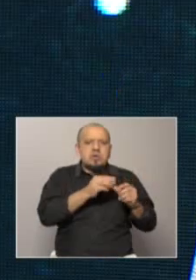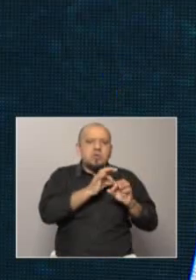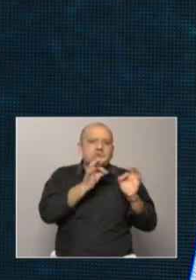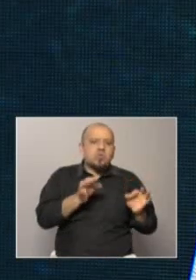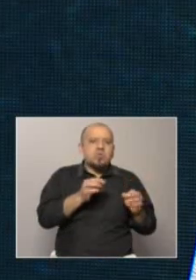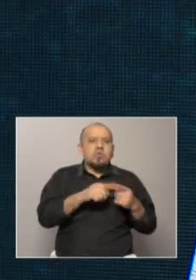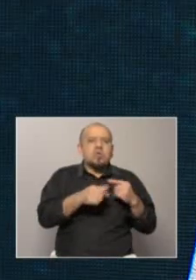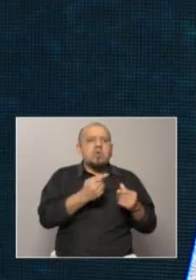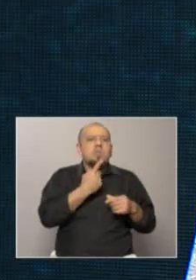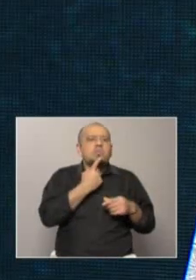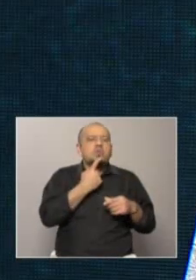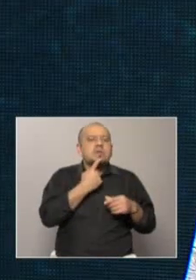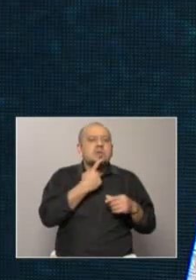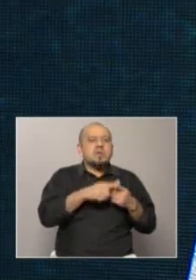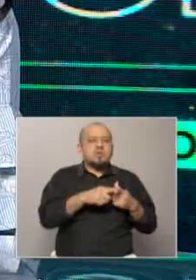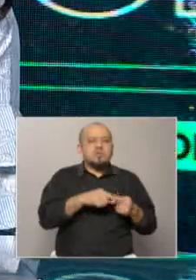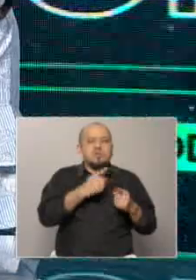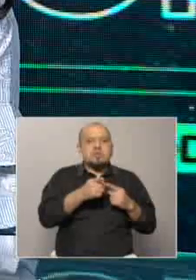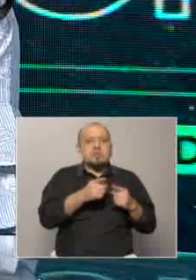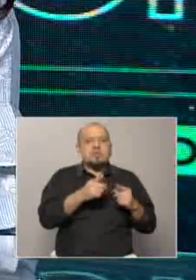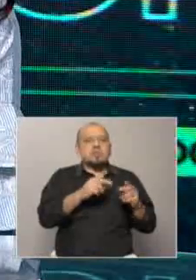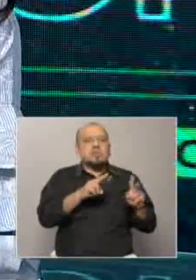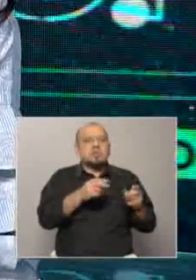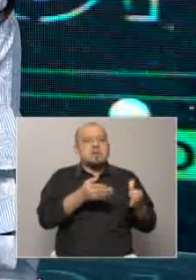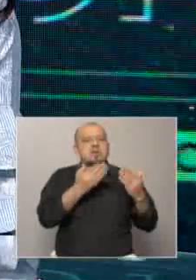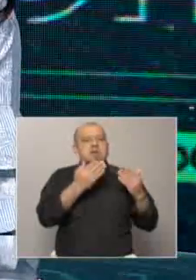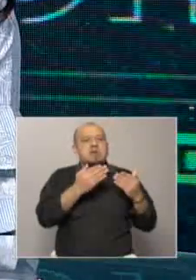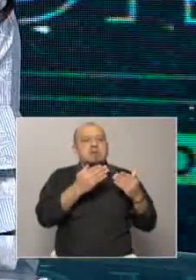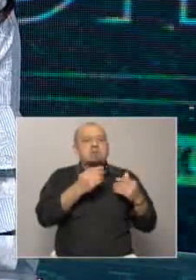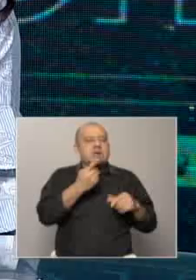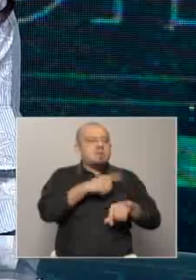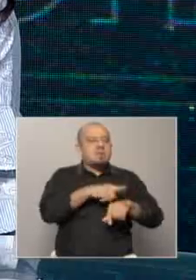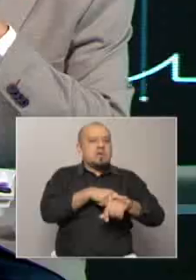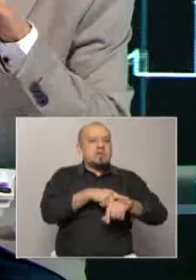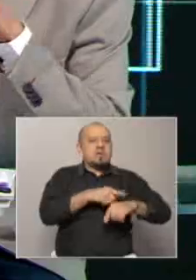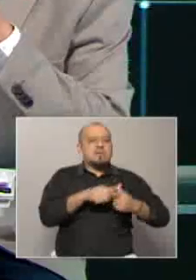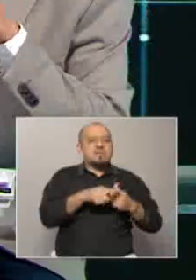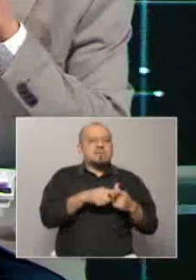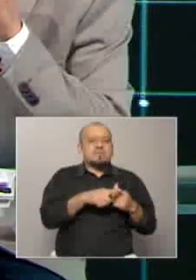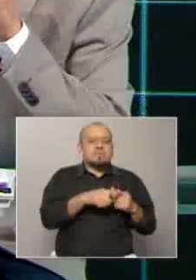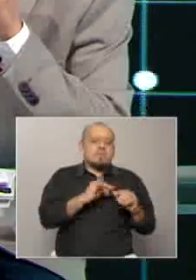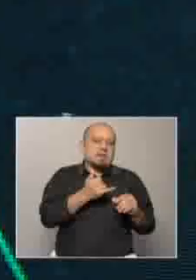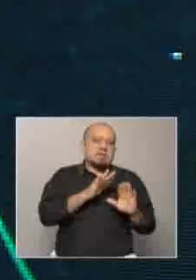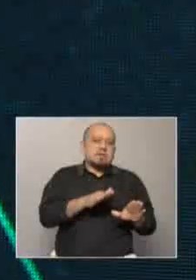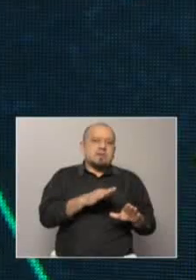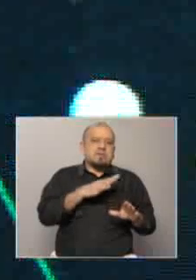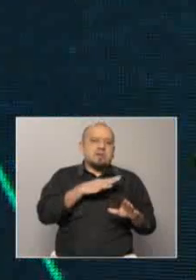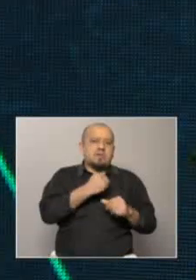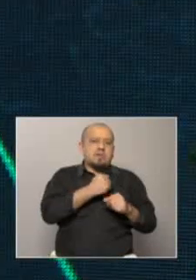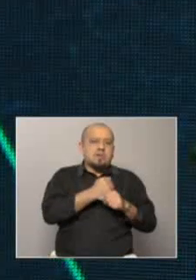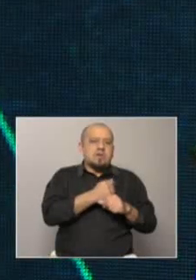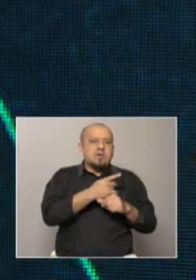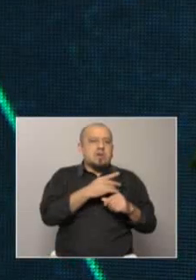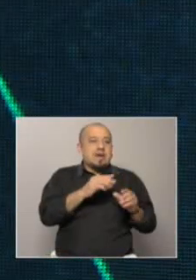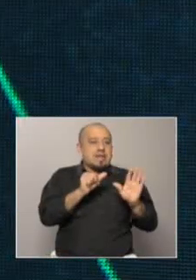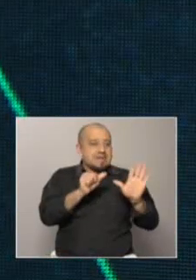levantando directamente a políticos de su descanso para tenerlos en primera hora al aire, ¿no? O sea, entraba a trabajar a las 4 de la mañana, a las 6 yo